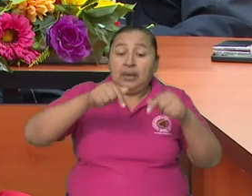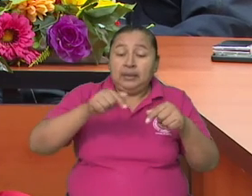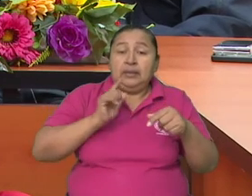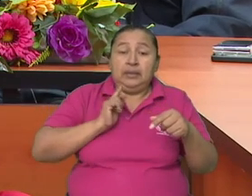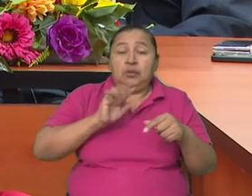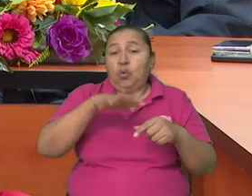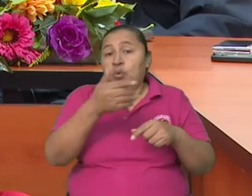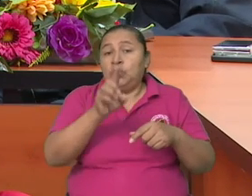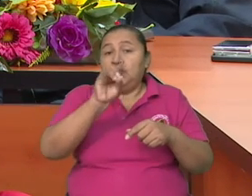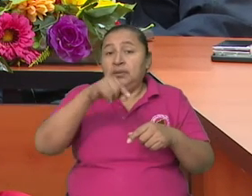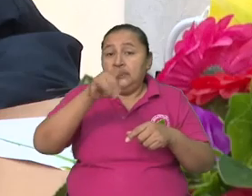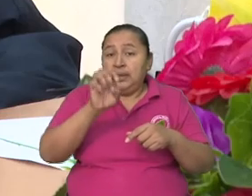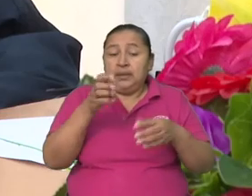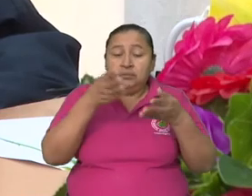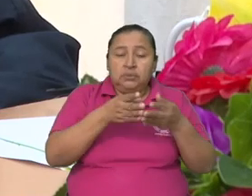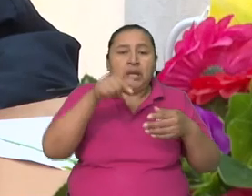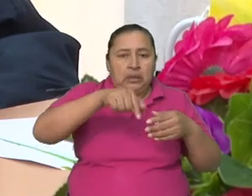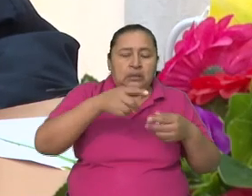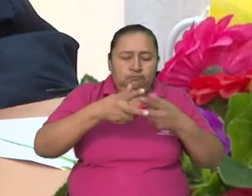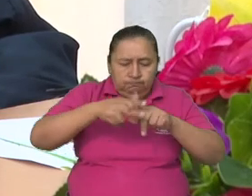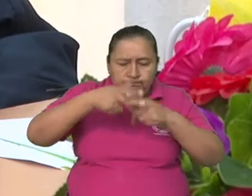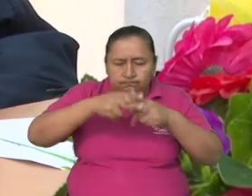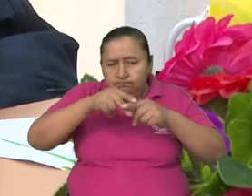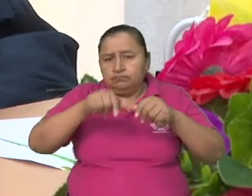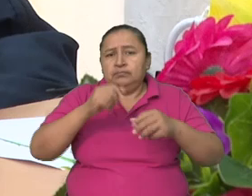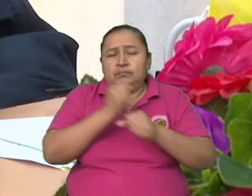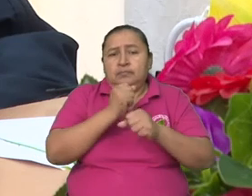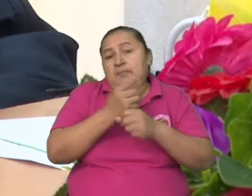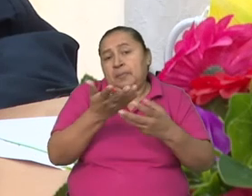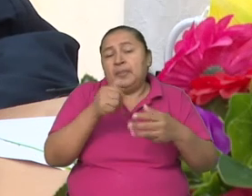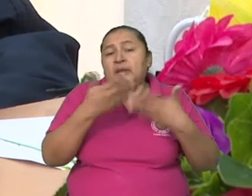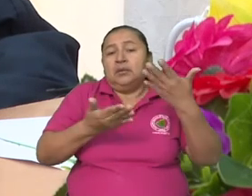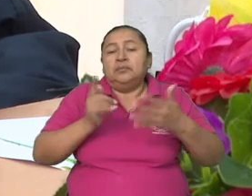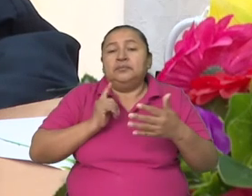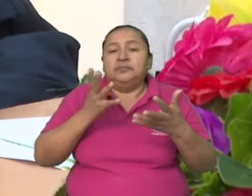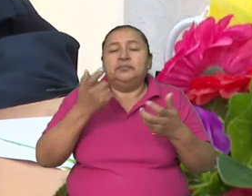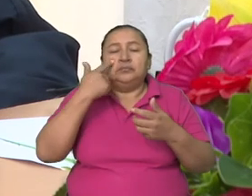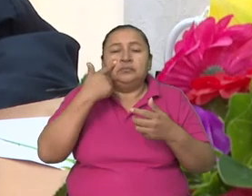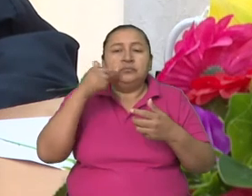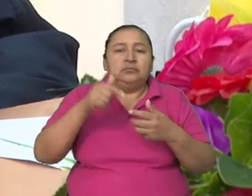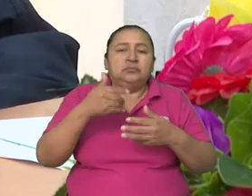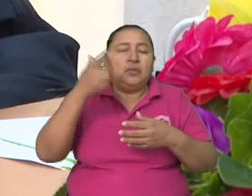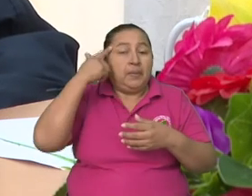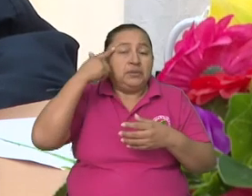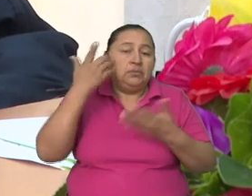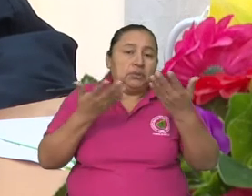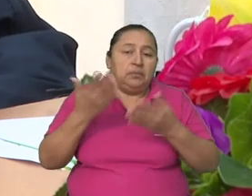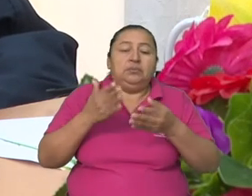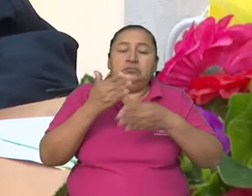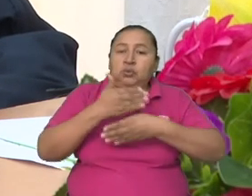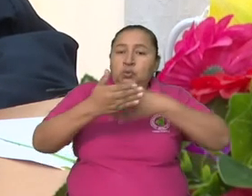pues nosotros repararíamos aquí los diques. Y queremos también, tenemos la idea de construir